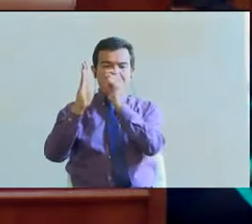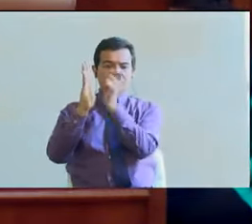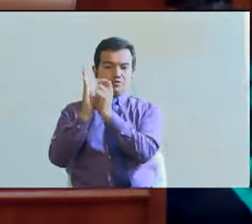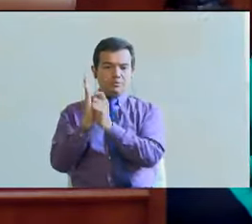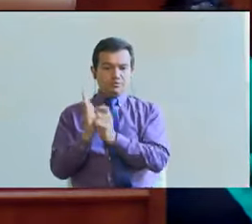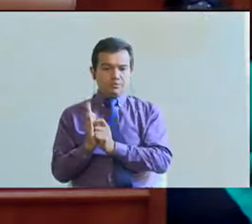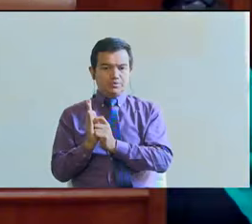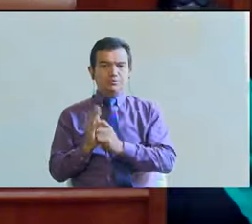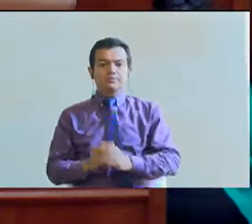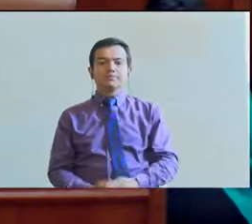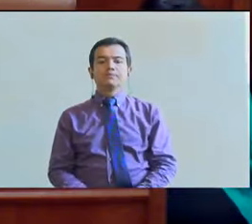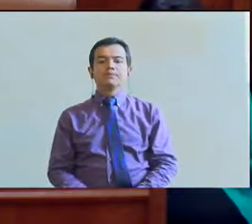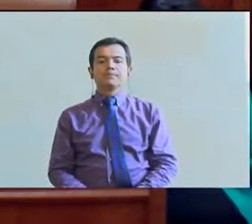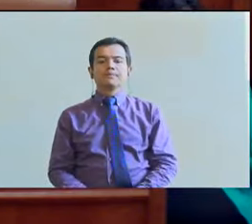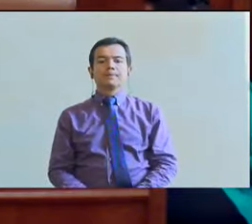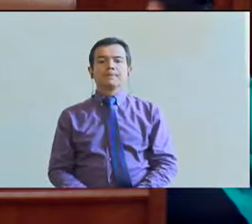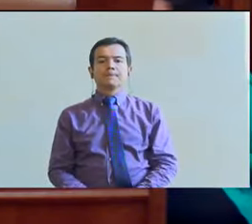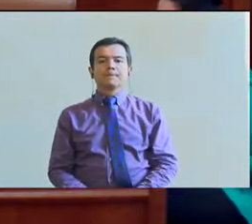lo